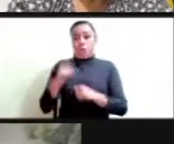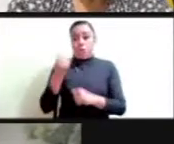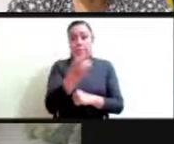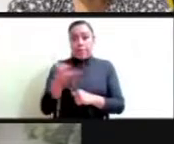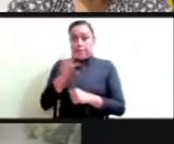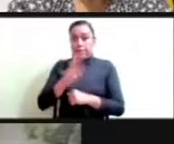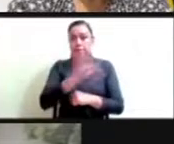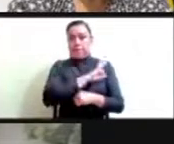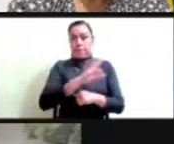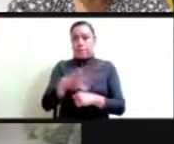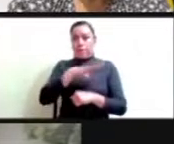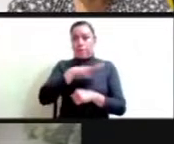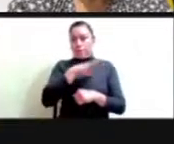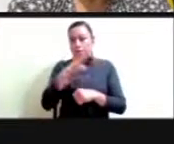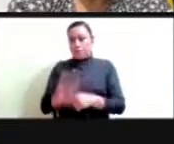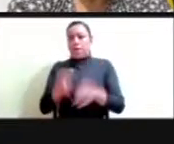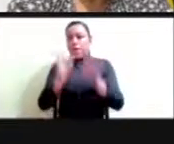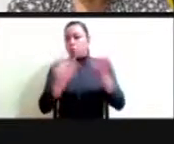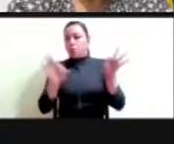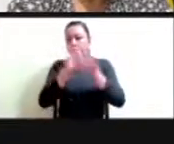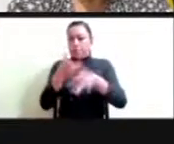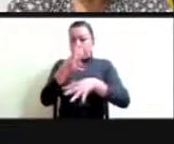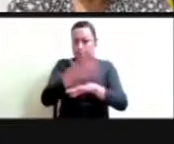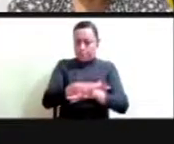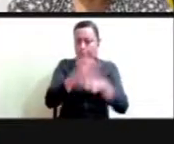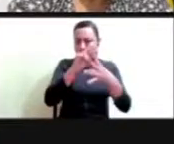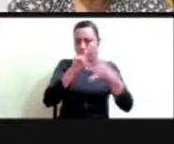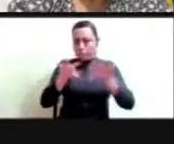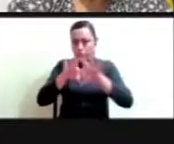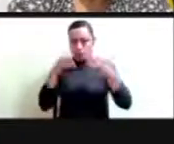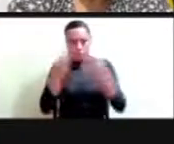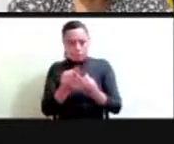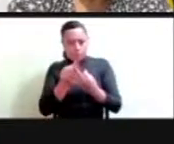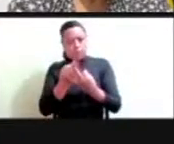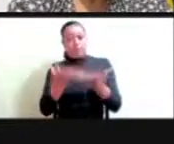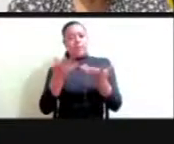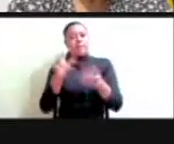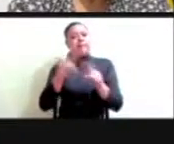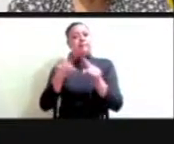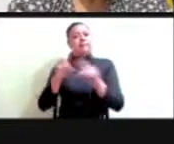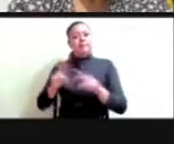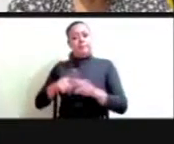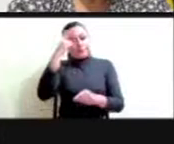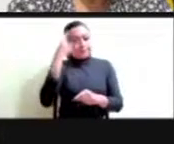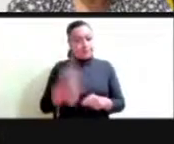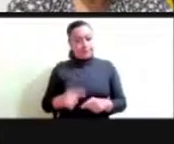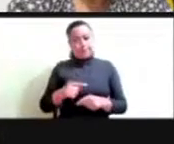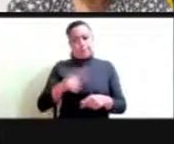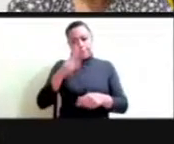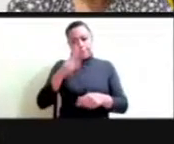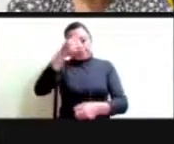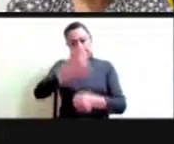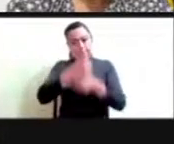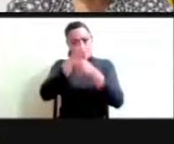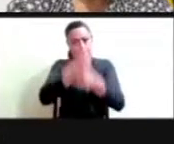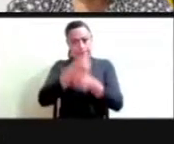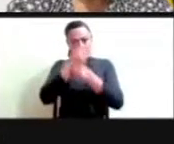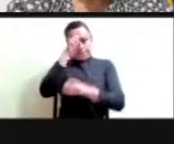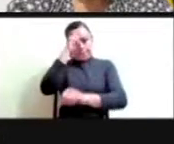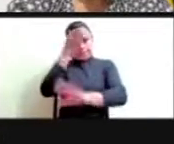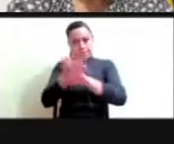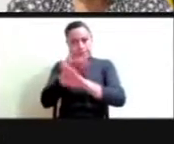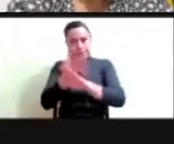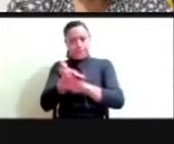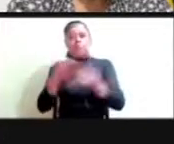implementar medidas de protección y medidas que salvaguarden la integridad de las víctimas de violencia de manera inmediata y con perspectiva